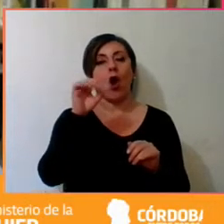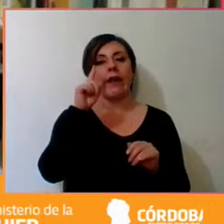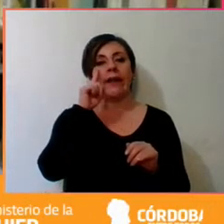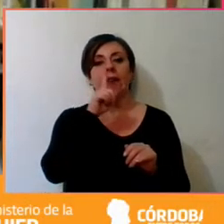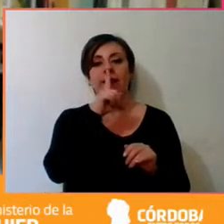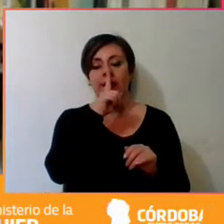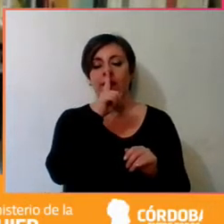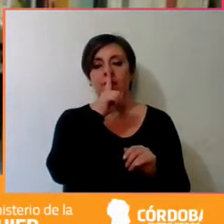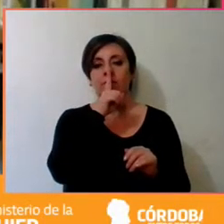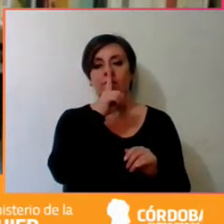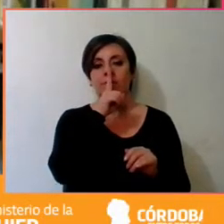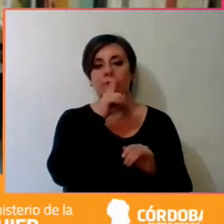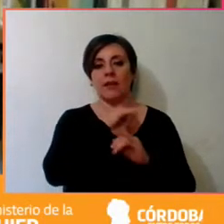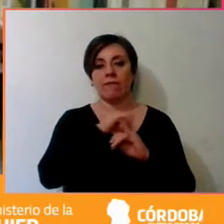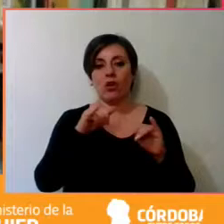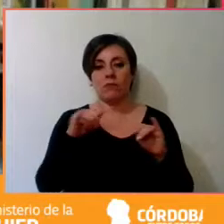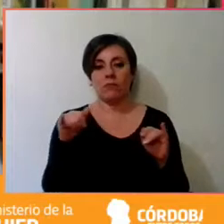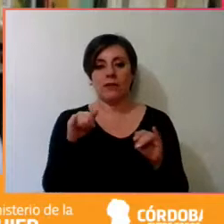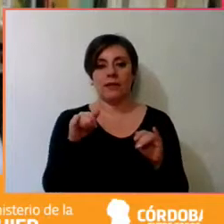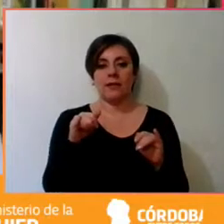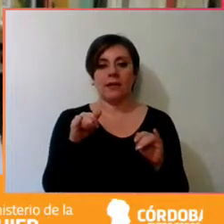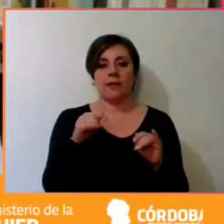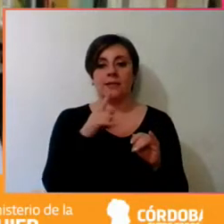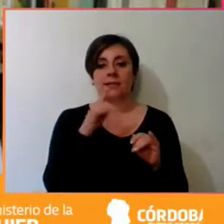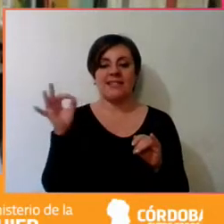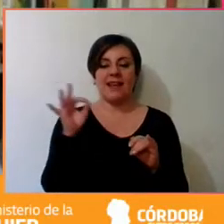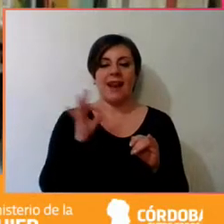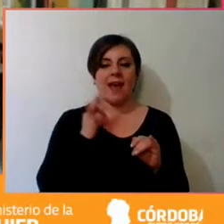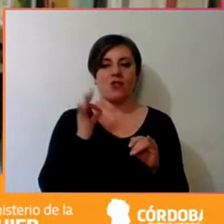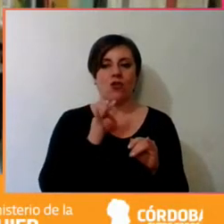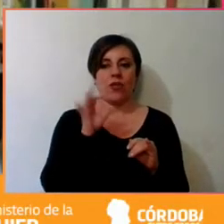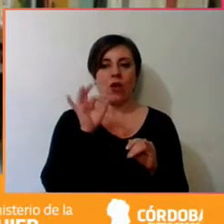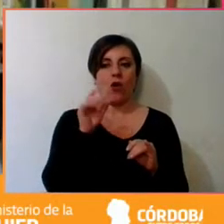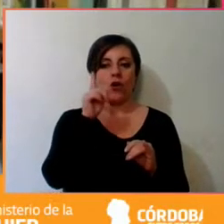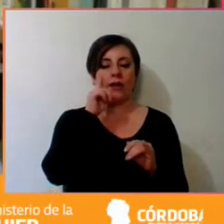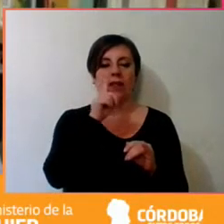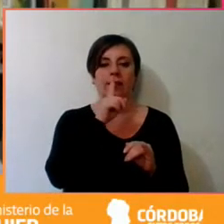que es el informe de 100 años de OIT,